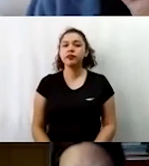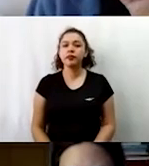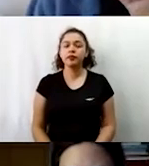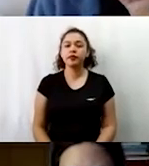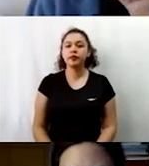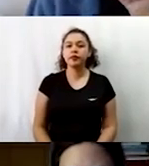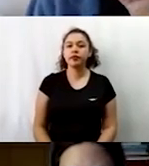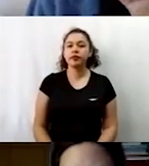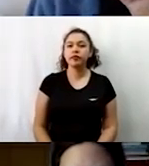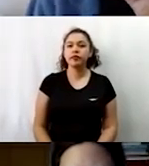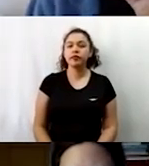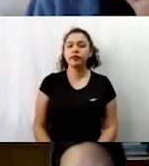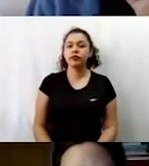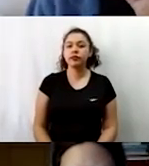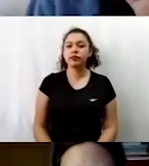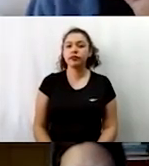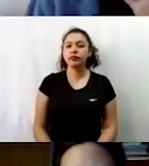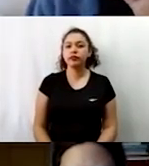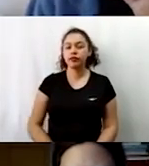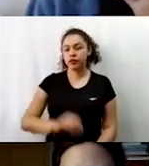Vamos a ver cómo van saliendo las demás.